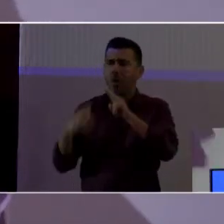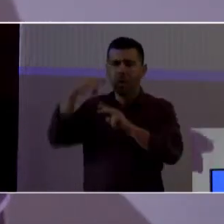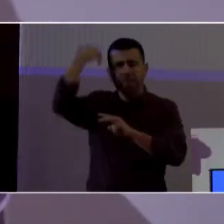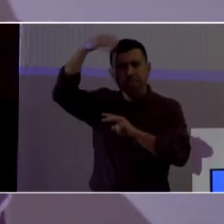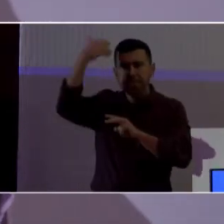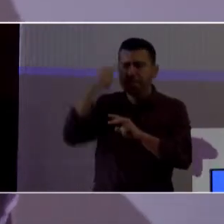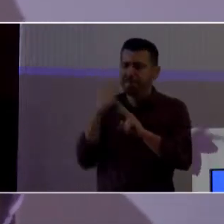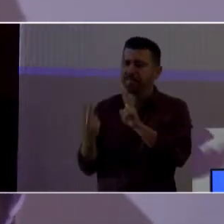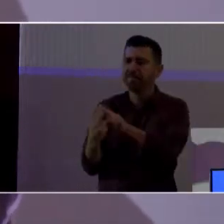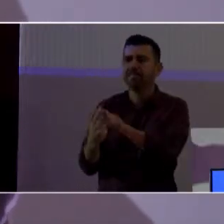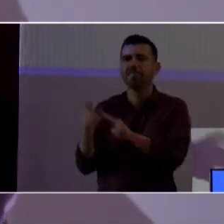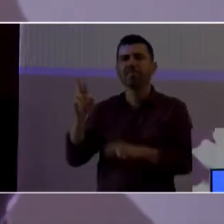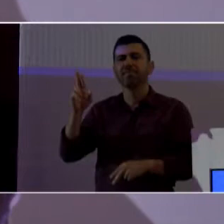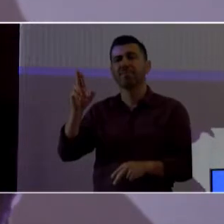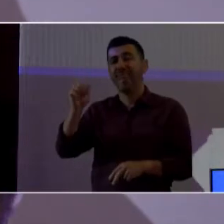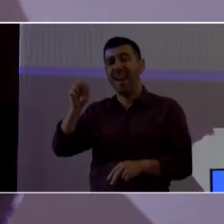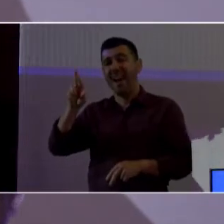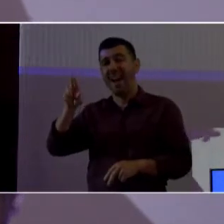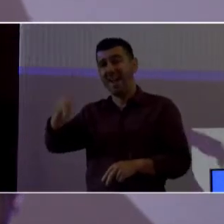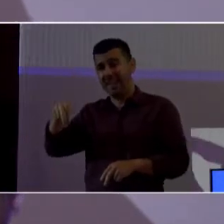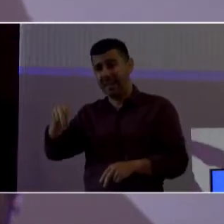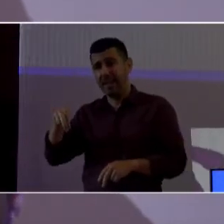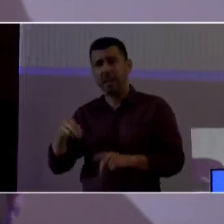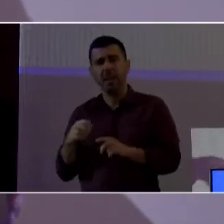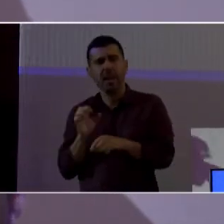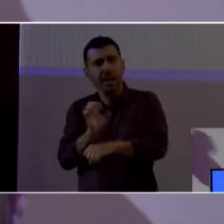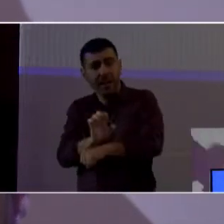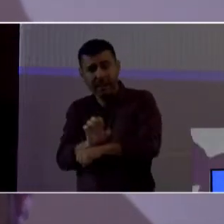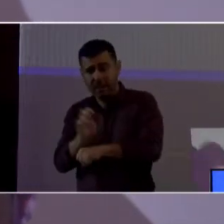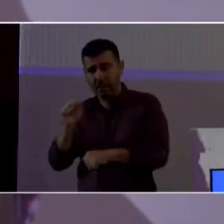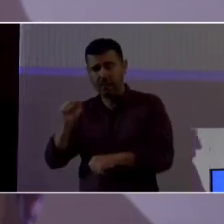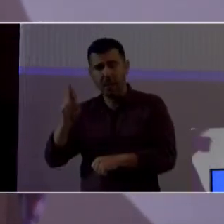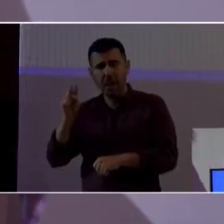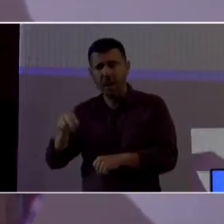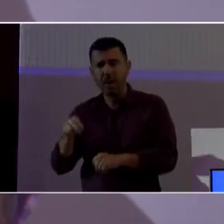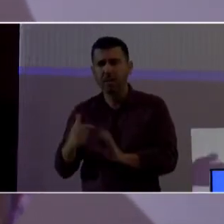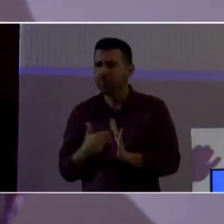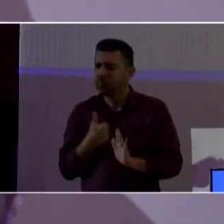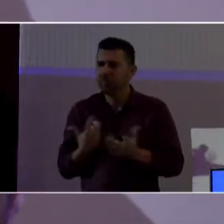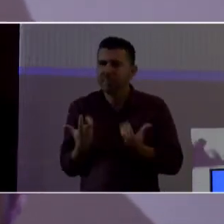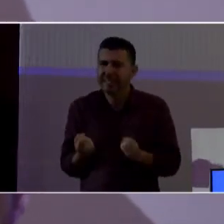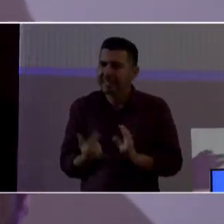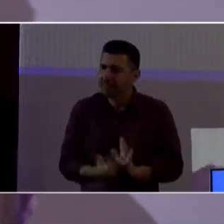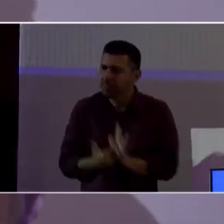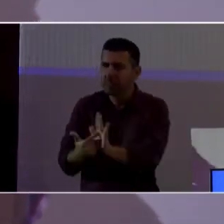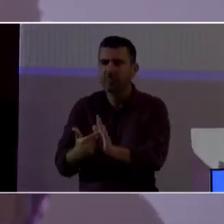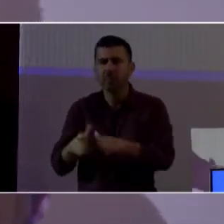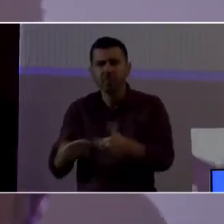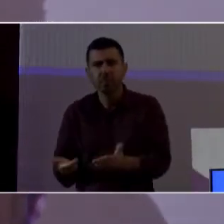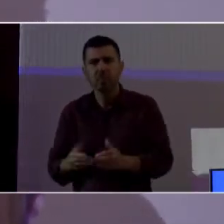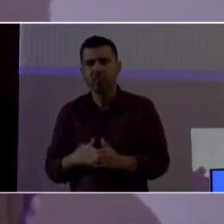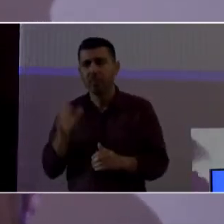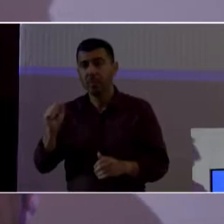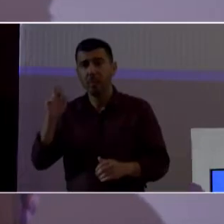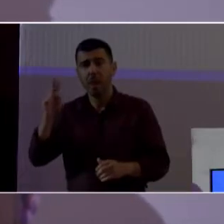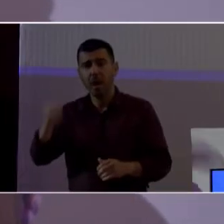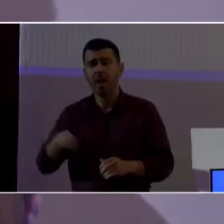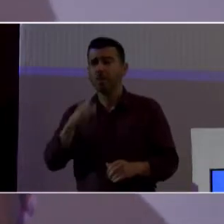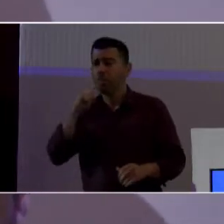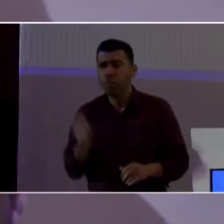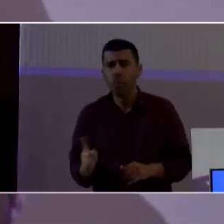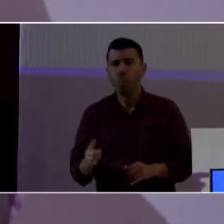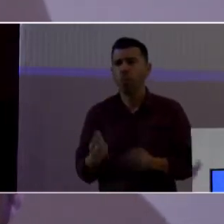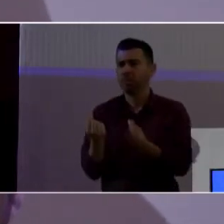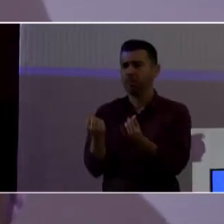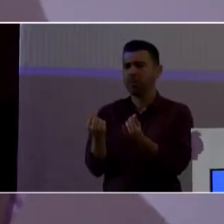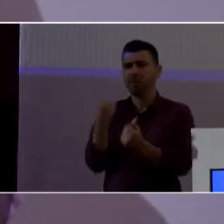es, mostrarles que la ARN no es dinero. La ARN es más que dinero,